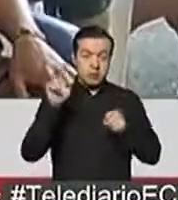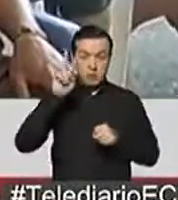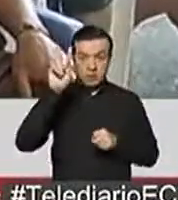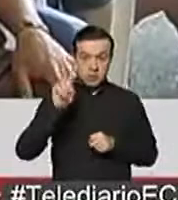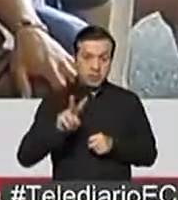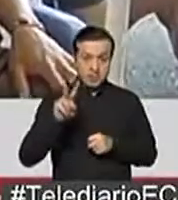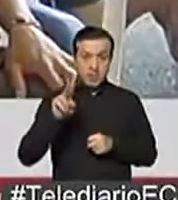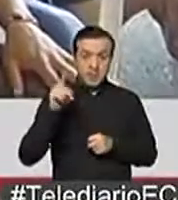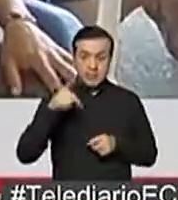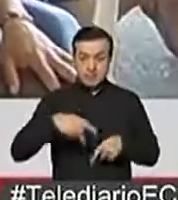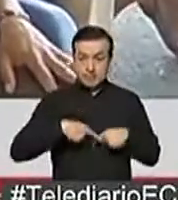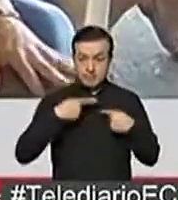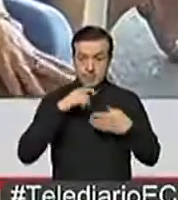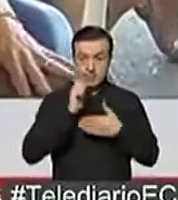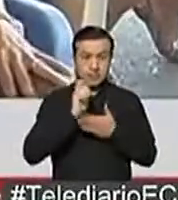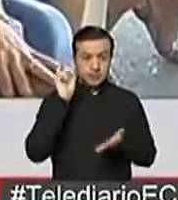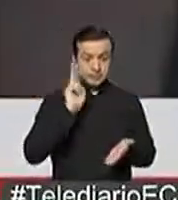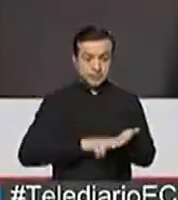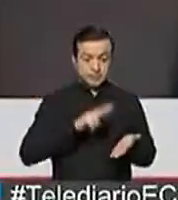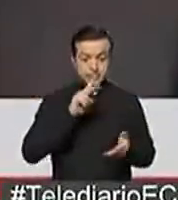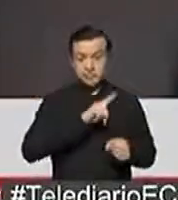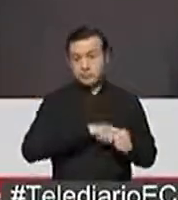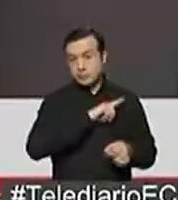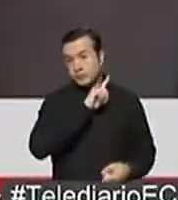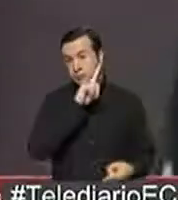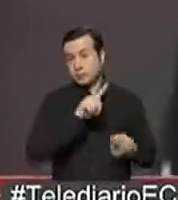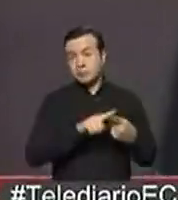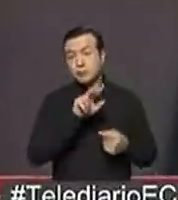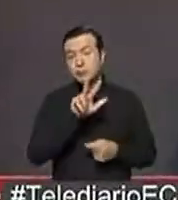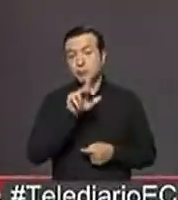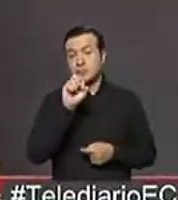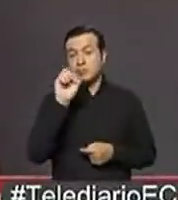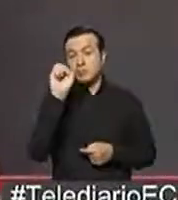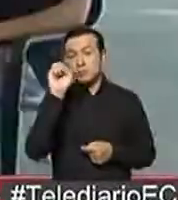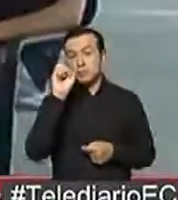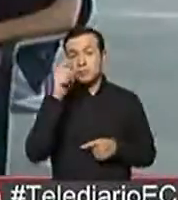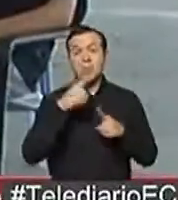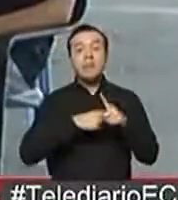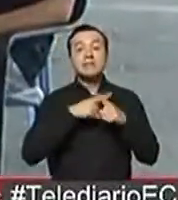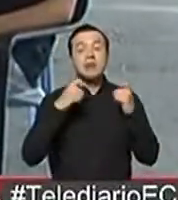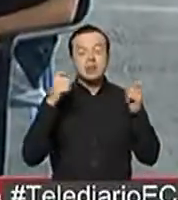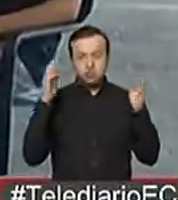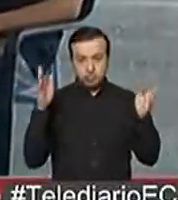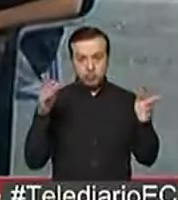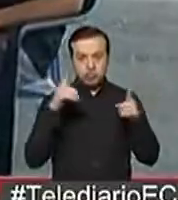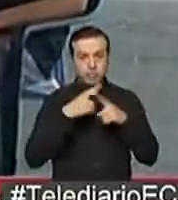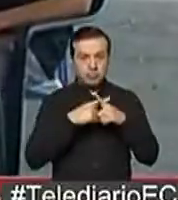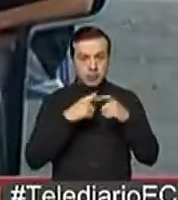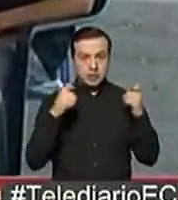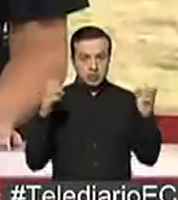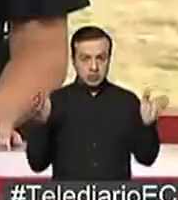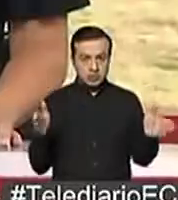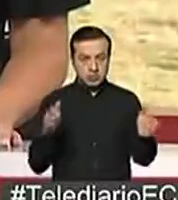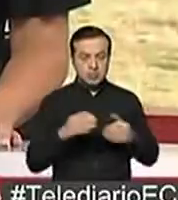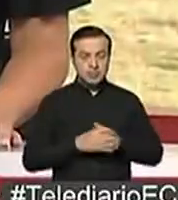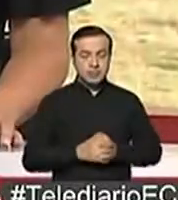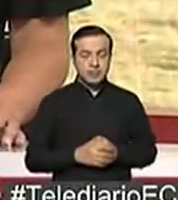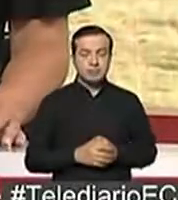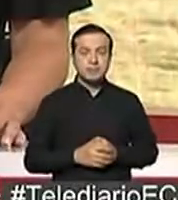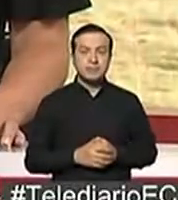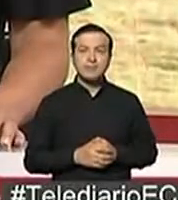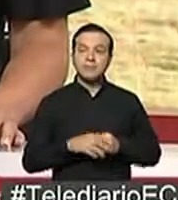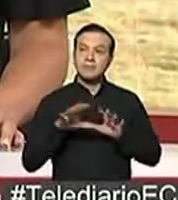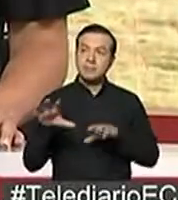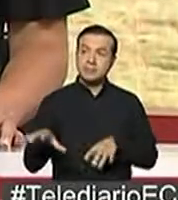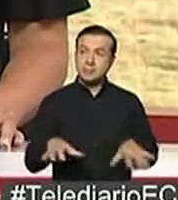que residen en el país, el mismo que se extenderá hasta el próximo 30 de marzo. Guadalupe Ayoví, Medios Públicos.